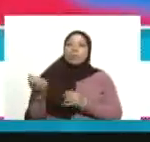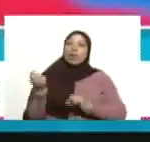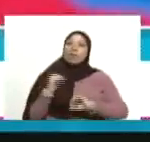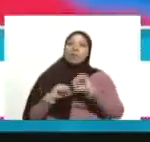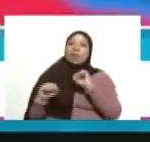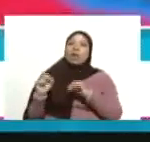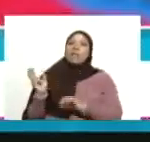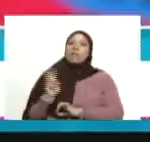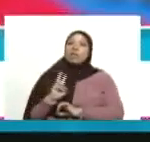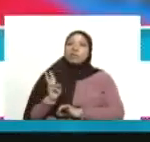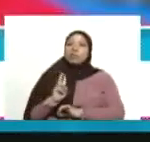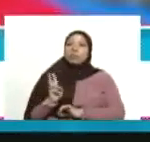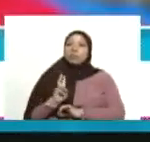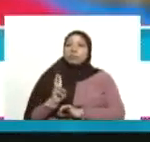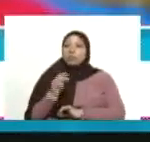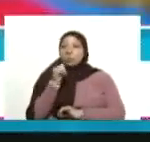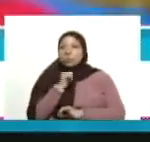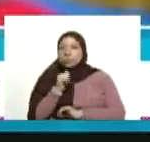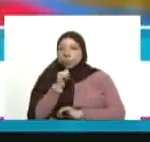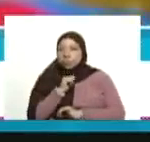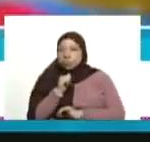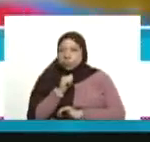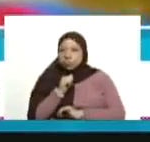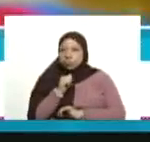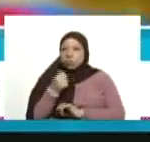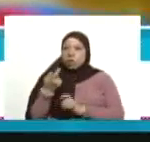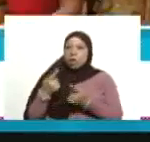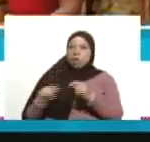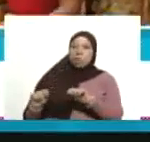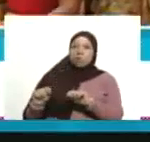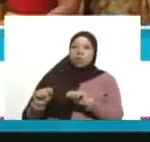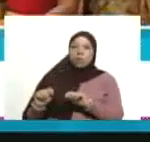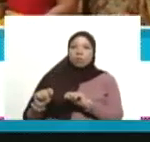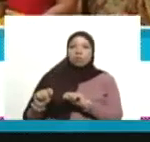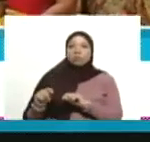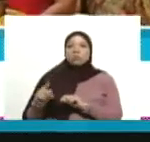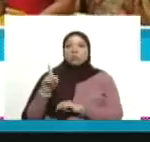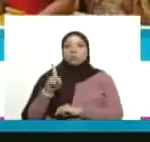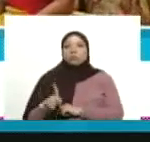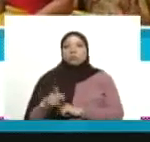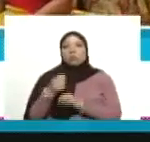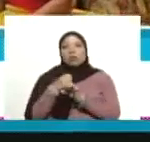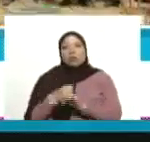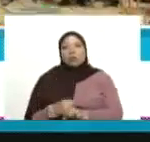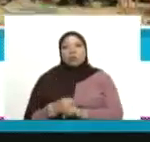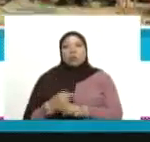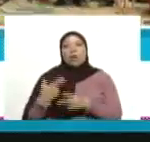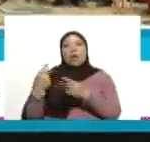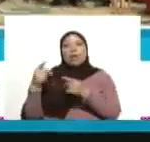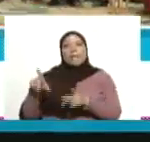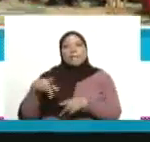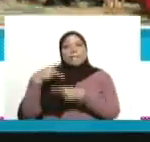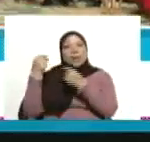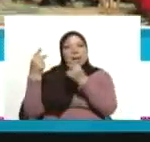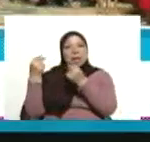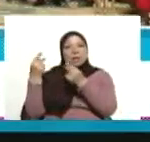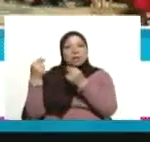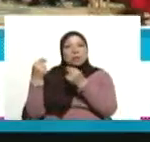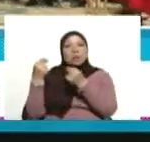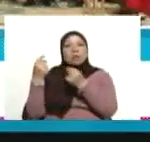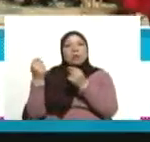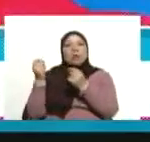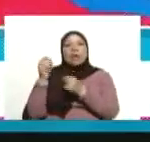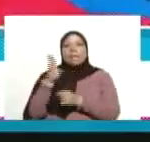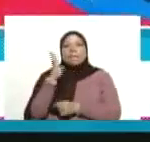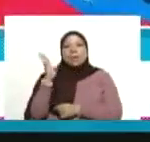el país, a rechazar las sanciones, a decir que la esperanza está viva. En Barinas